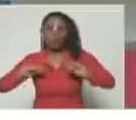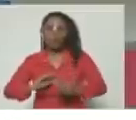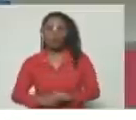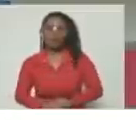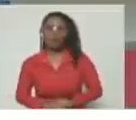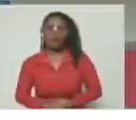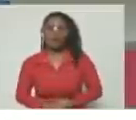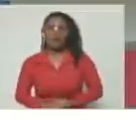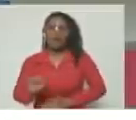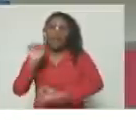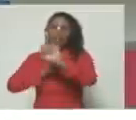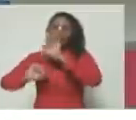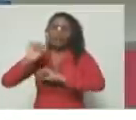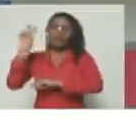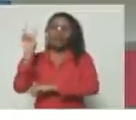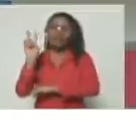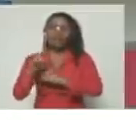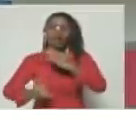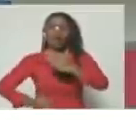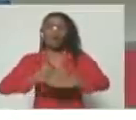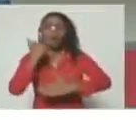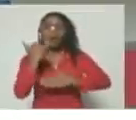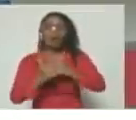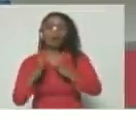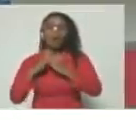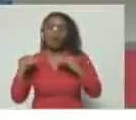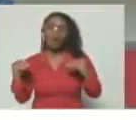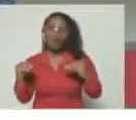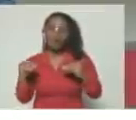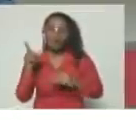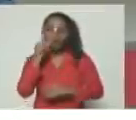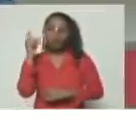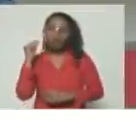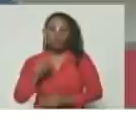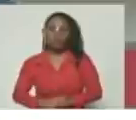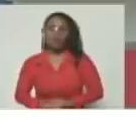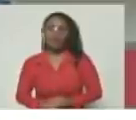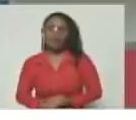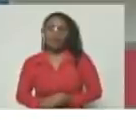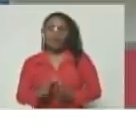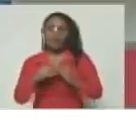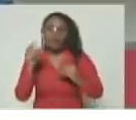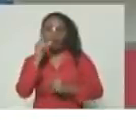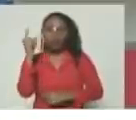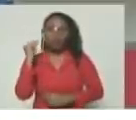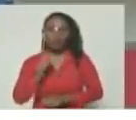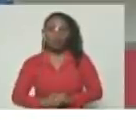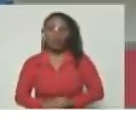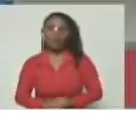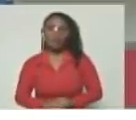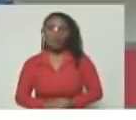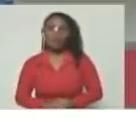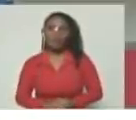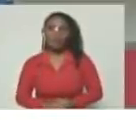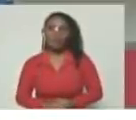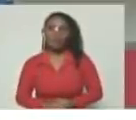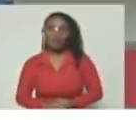Y defender a Venezuela como un proyecto de todos y de todas y de todes.